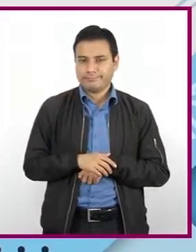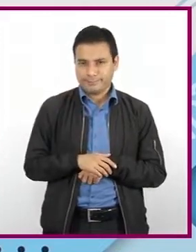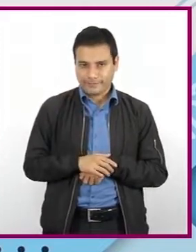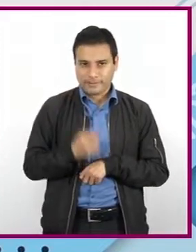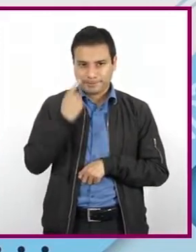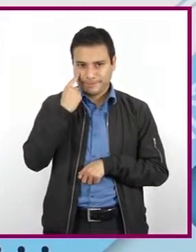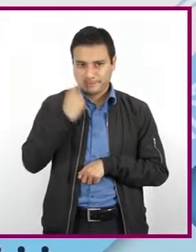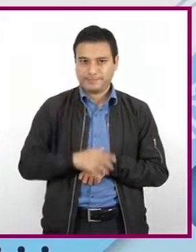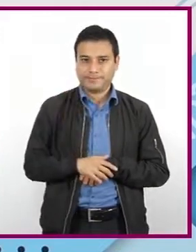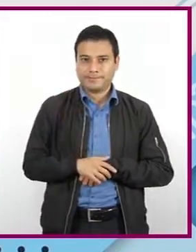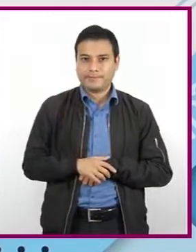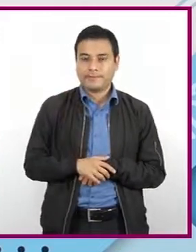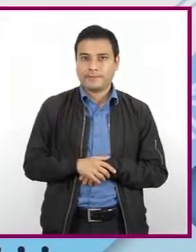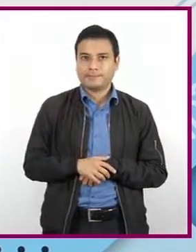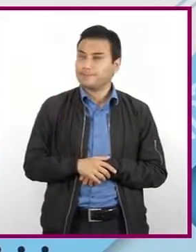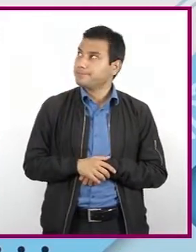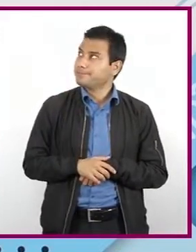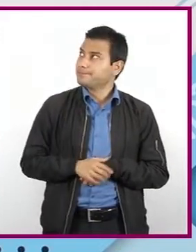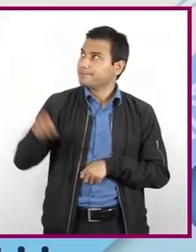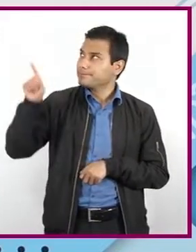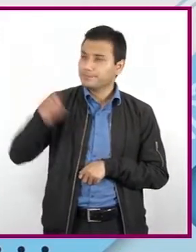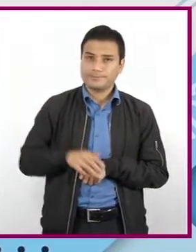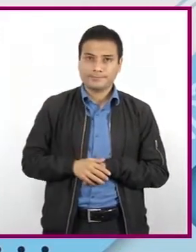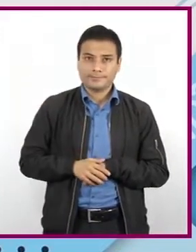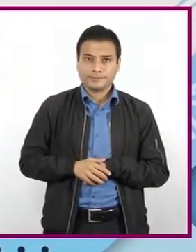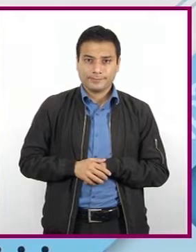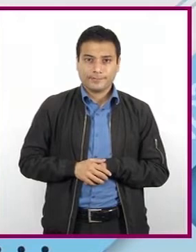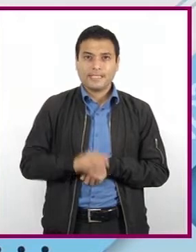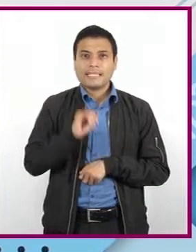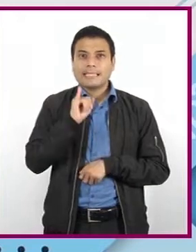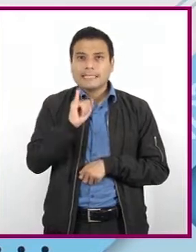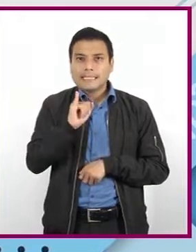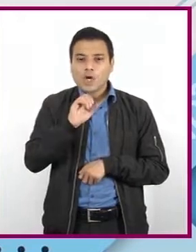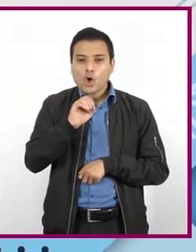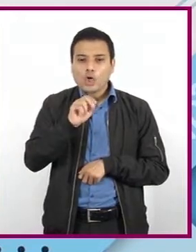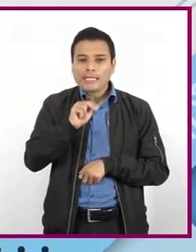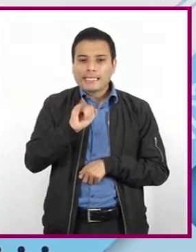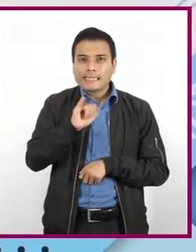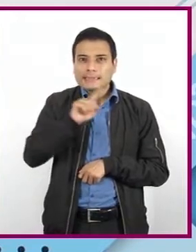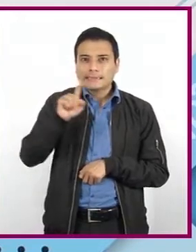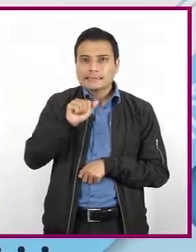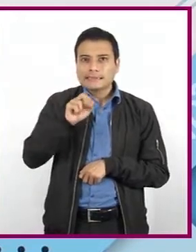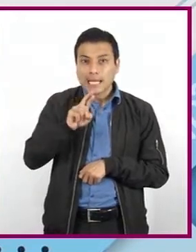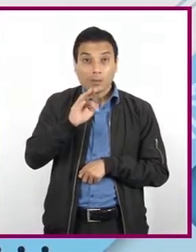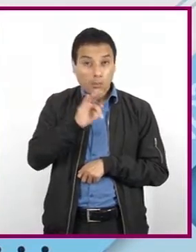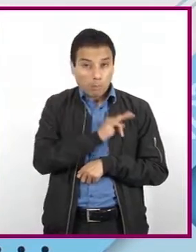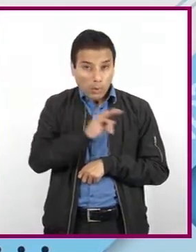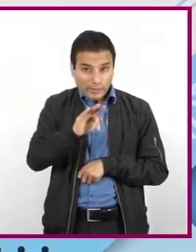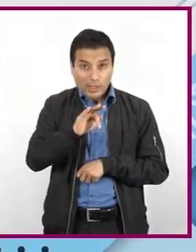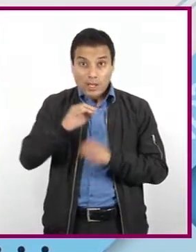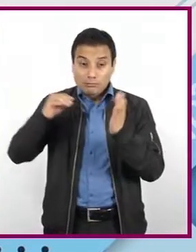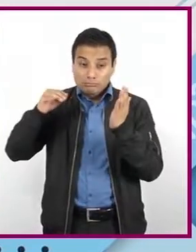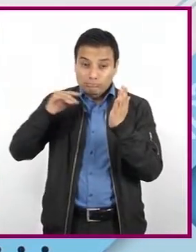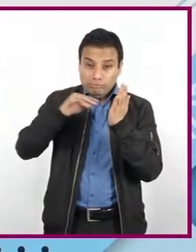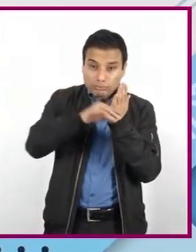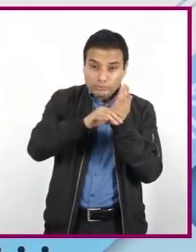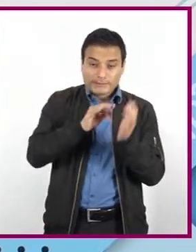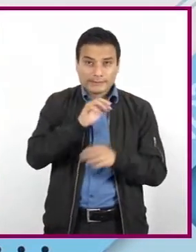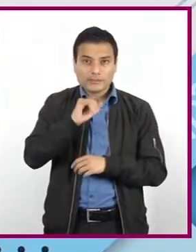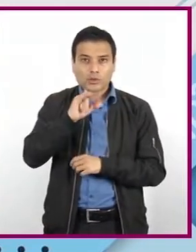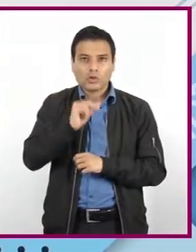diferencia principal es si son capaces o no de ionizar la materia con la que entran en contacto, es decir,